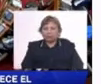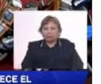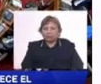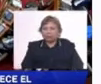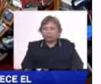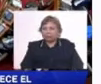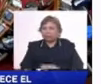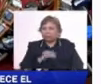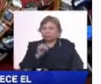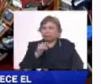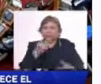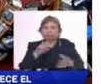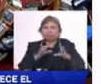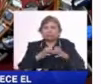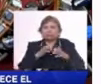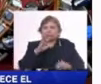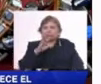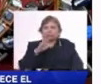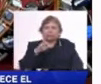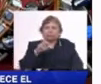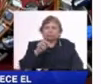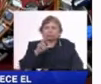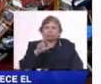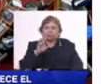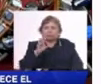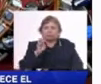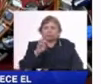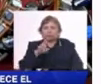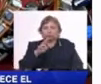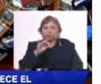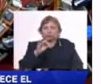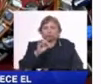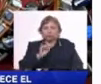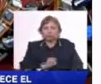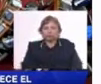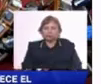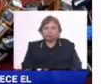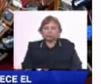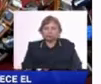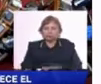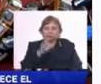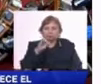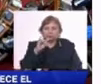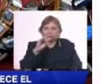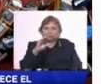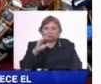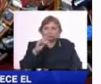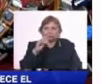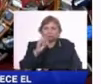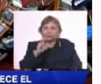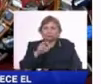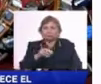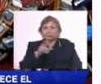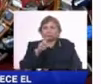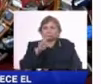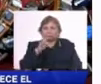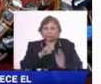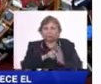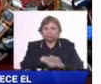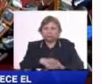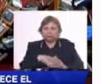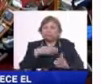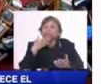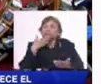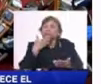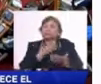la palabra congresista Flores Ruiz Víctor, dos minutos.